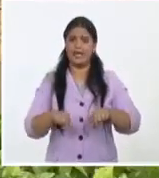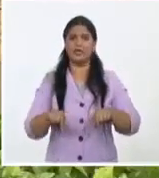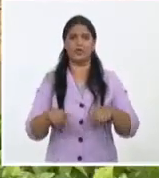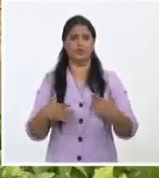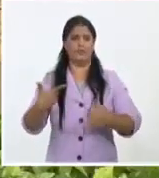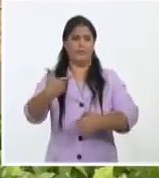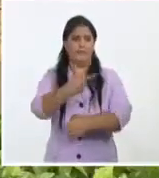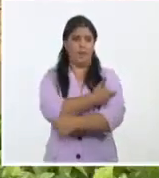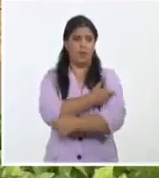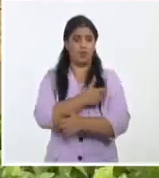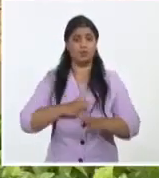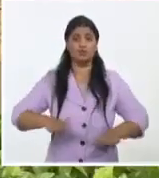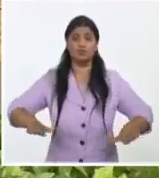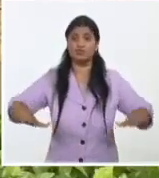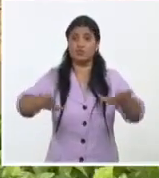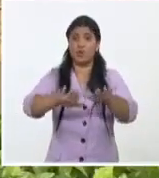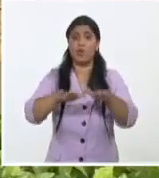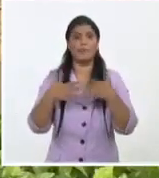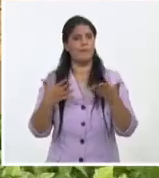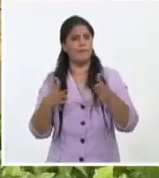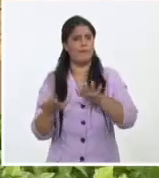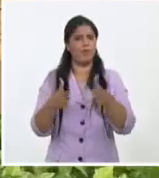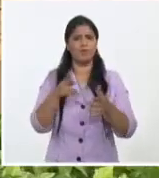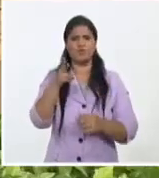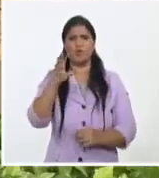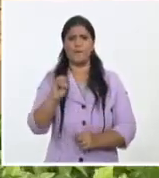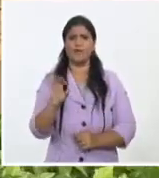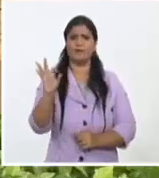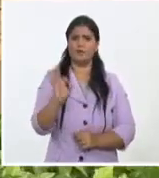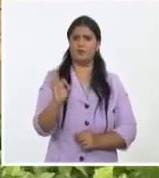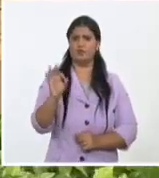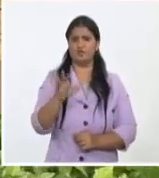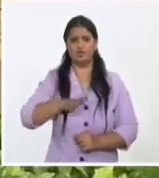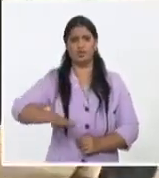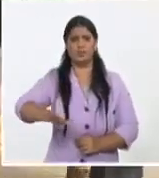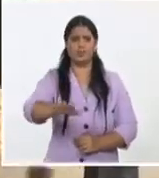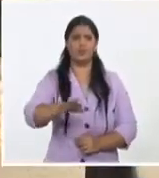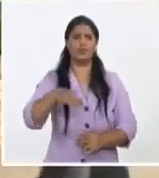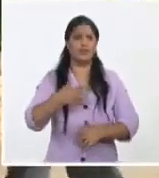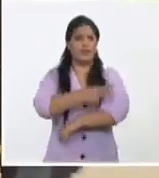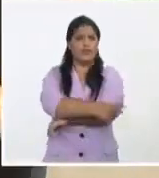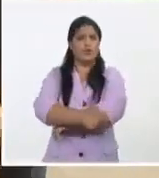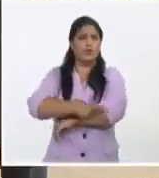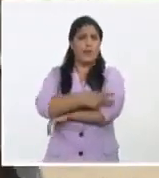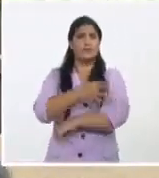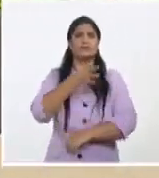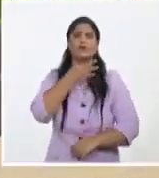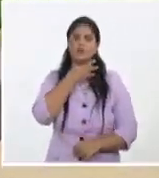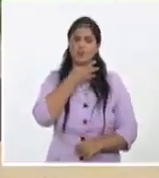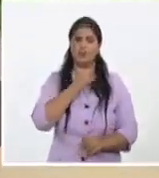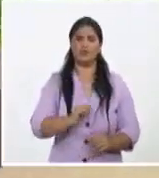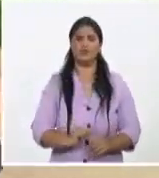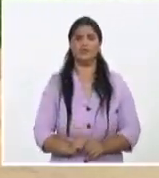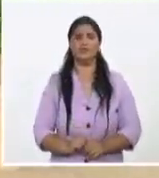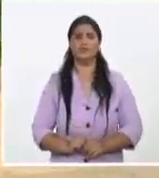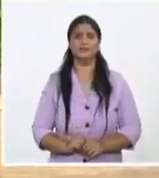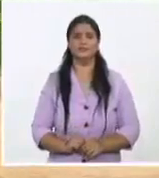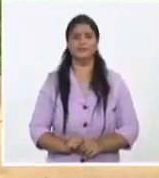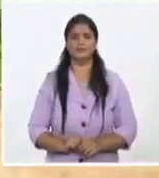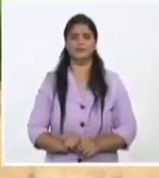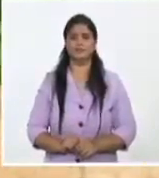vacunación de al menos un 20% de la población de los países pobres. El científico cubano del Centro de